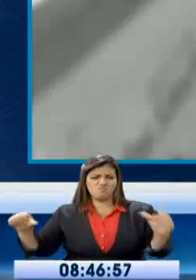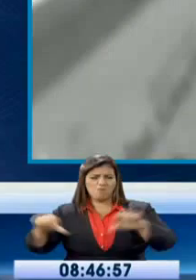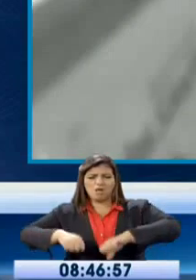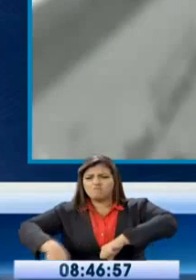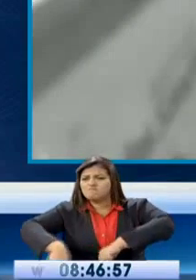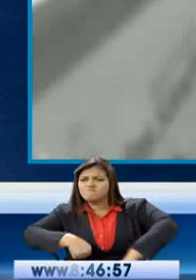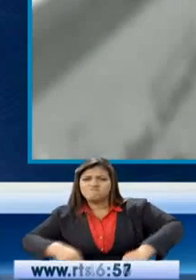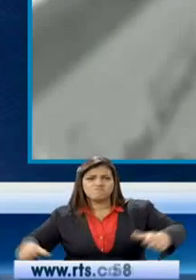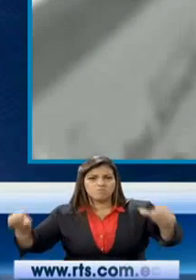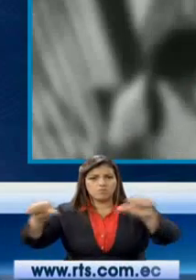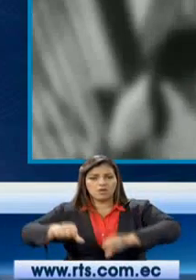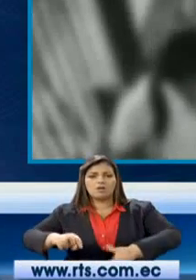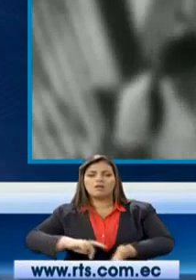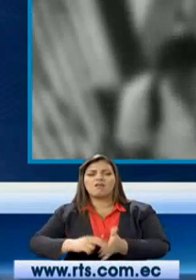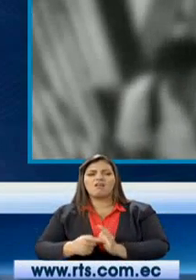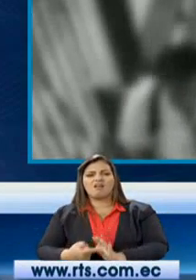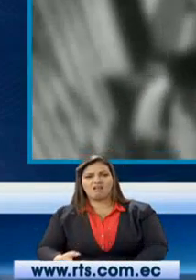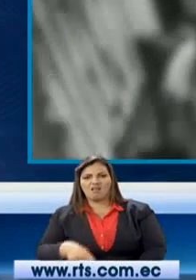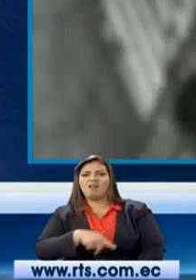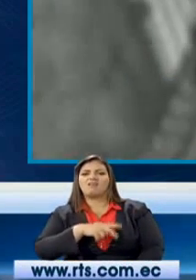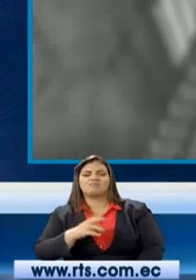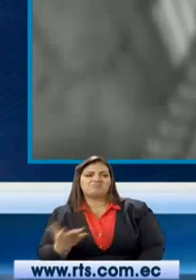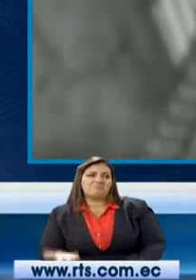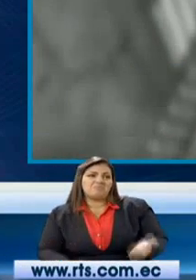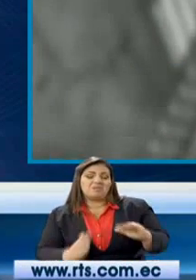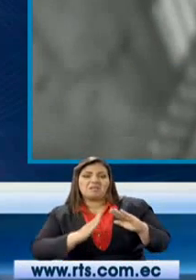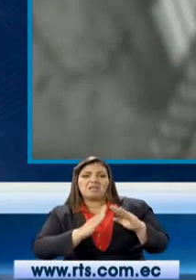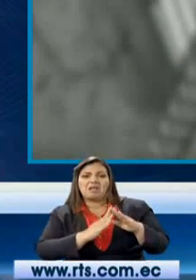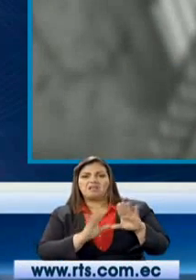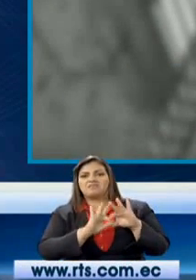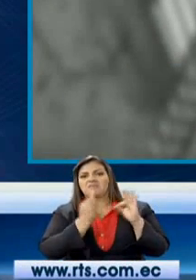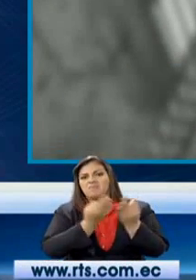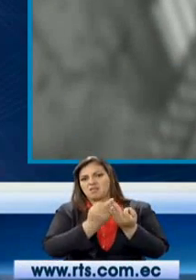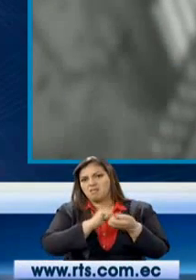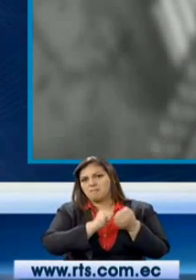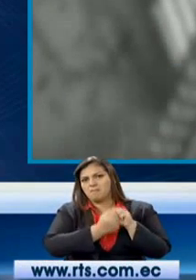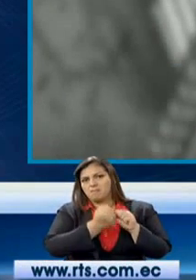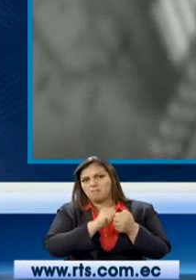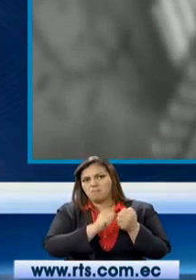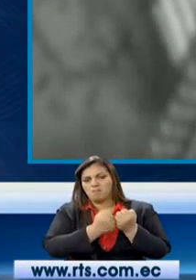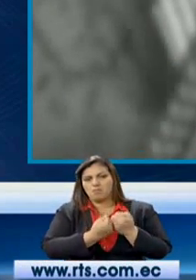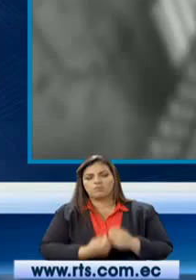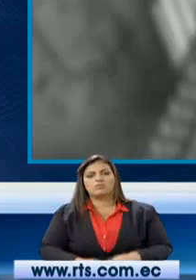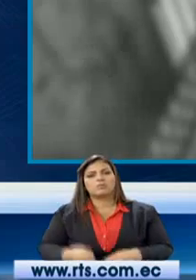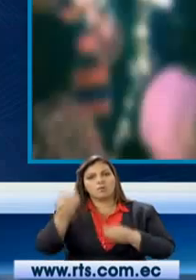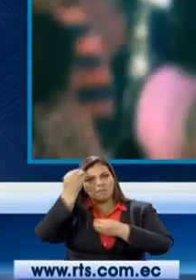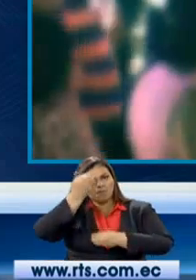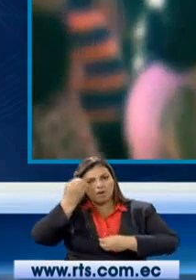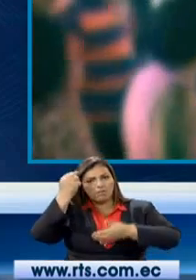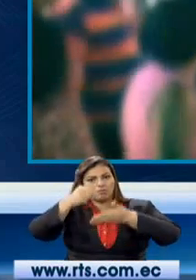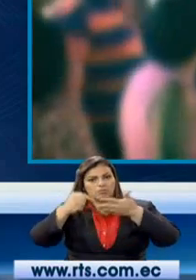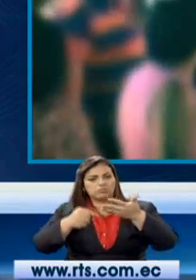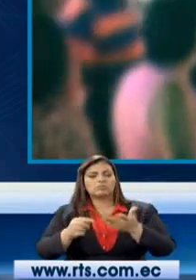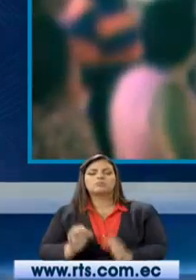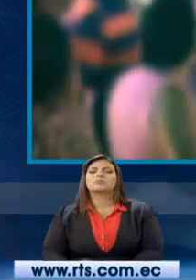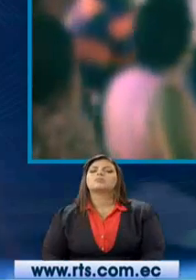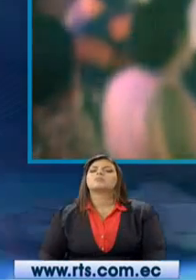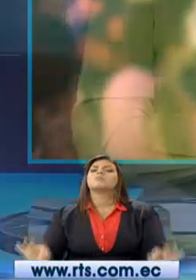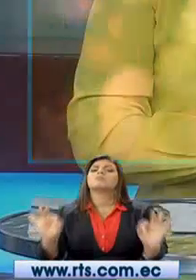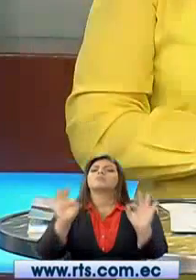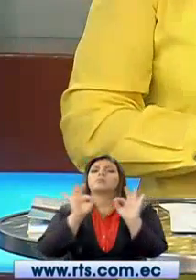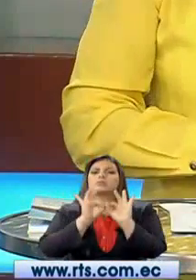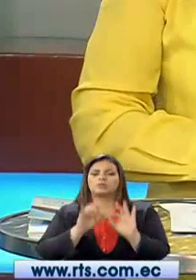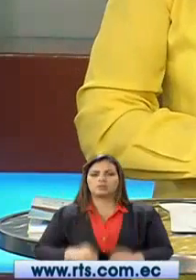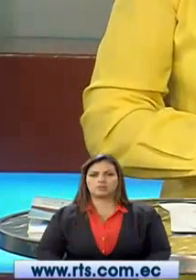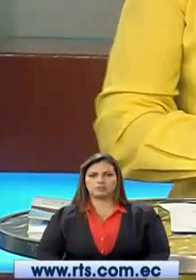nuestro comportamiento en casa. Los valores son esenciales y comienzan al interior del hogar. Vamos a cambiar de tema, amigos